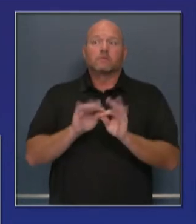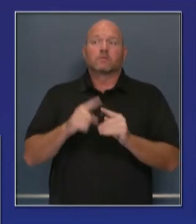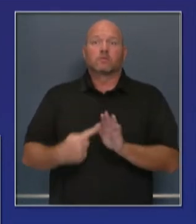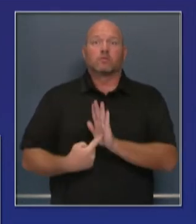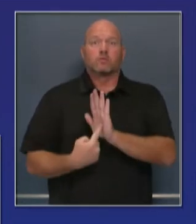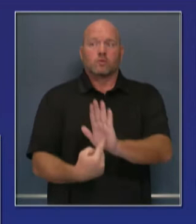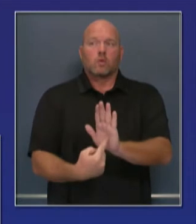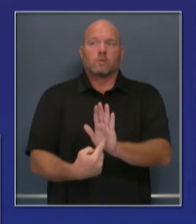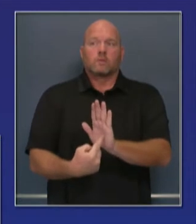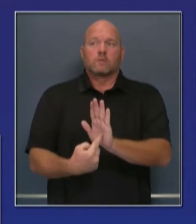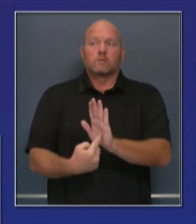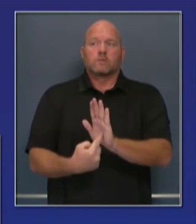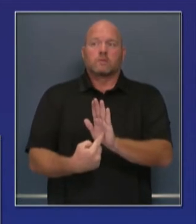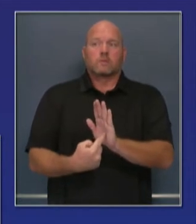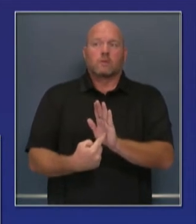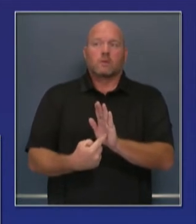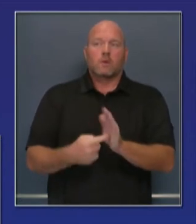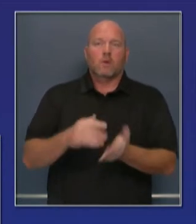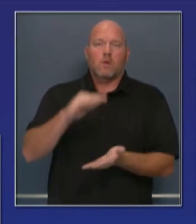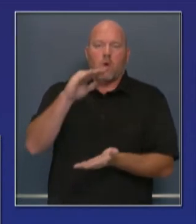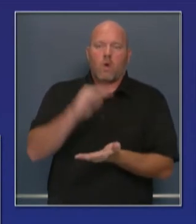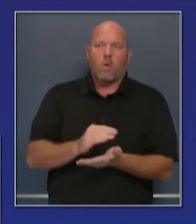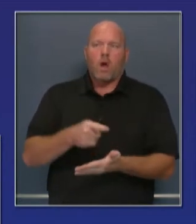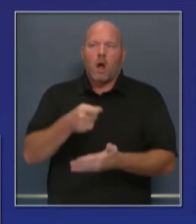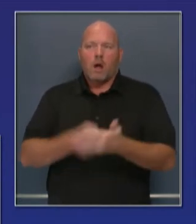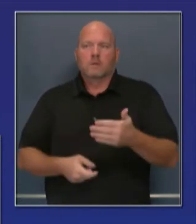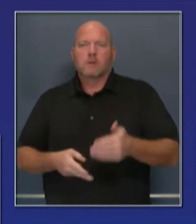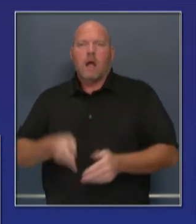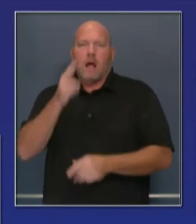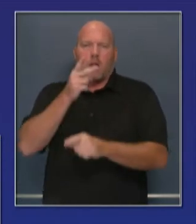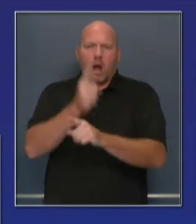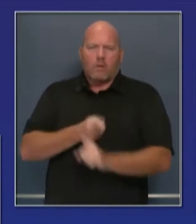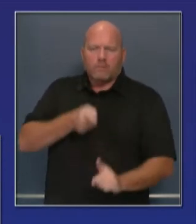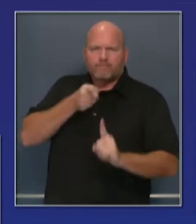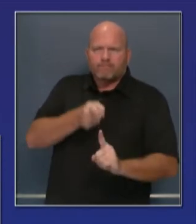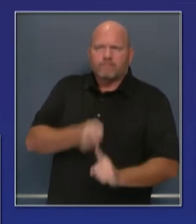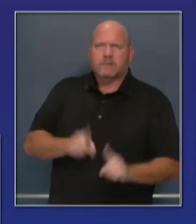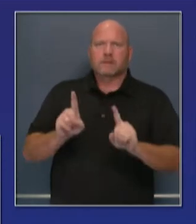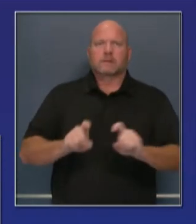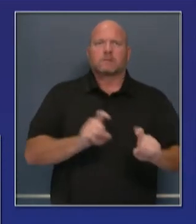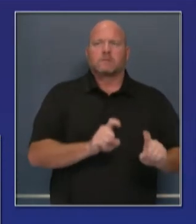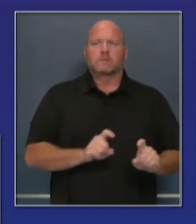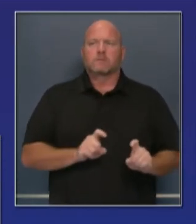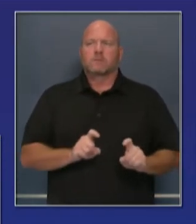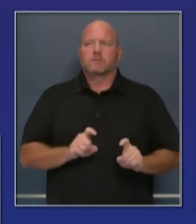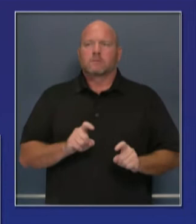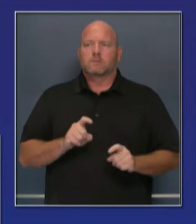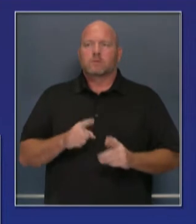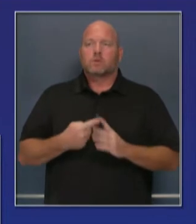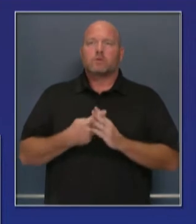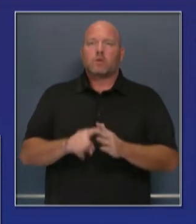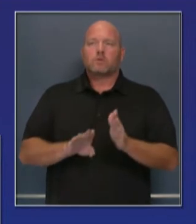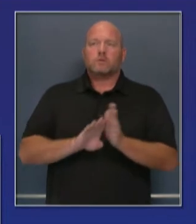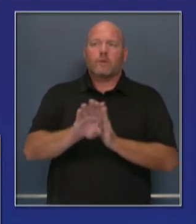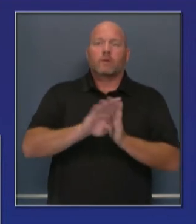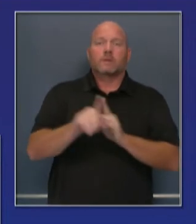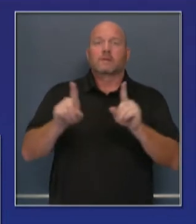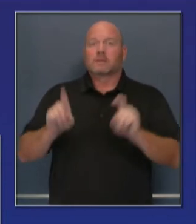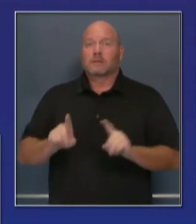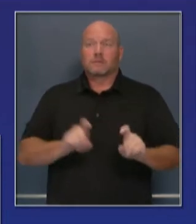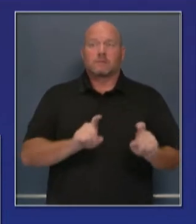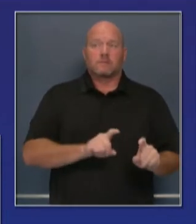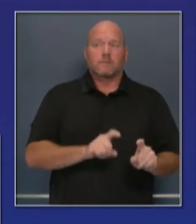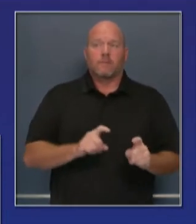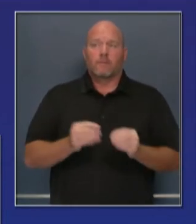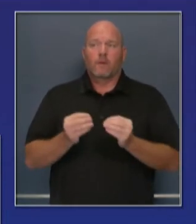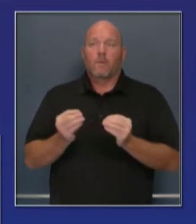el costo de pruebas de alta precisión. También utilizando tecnología de CRISPR para comenzar a